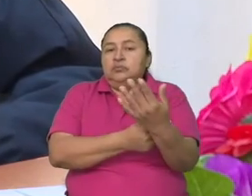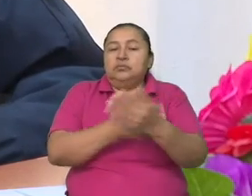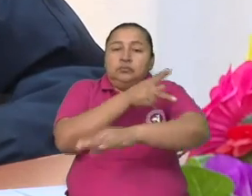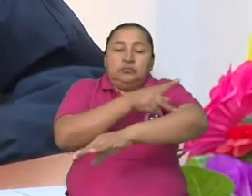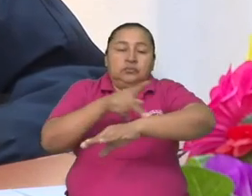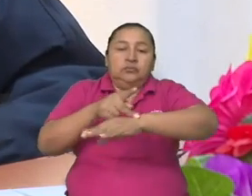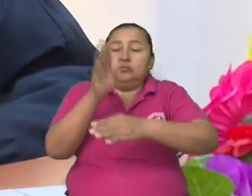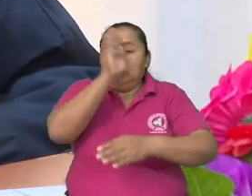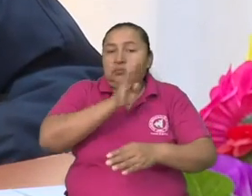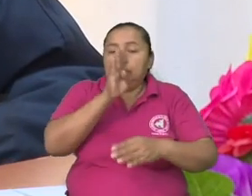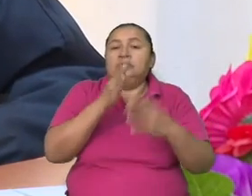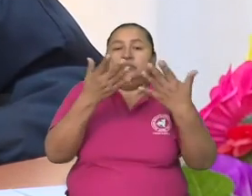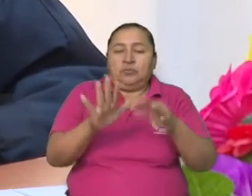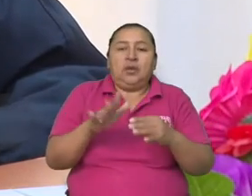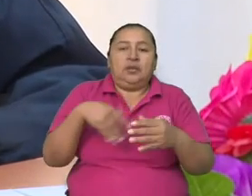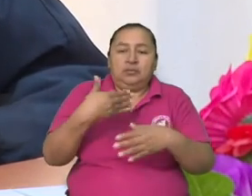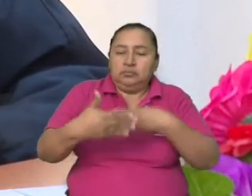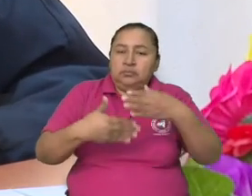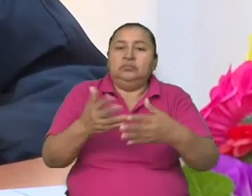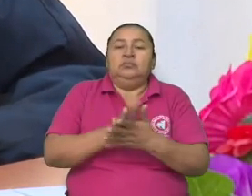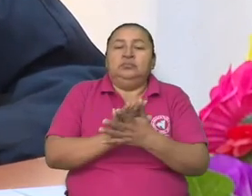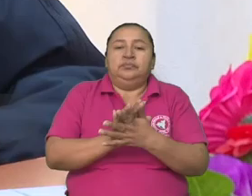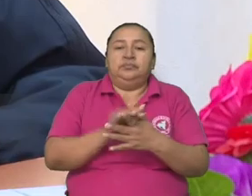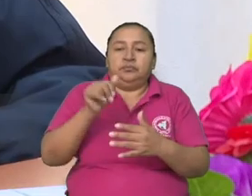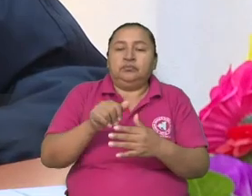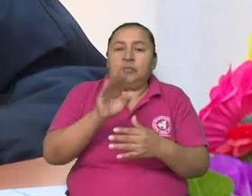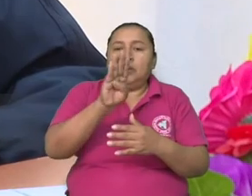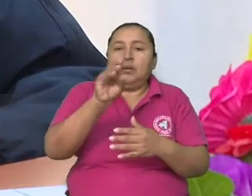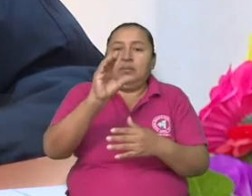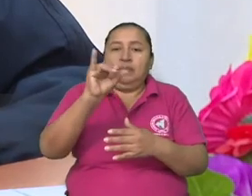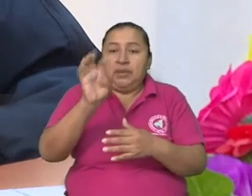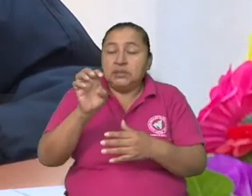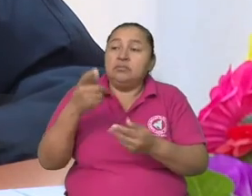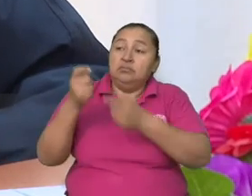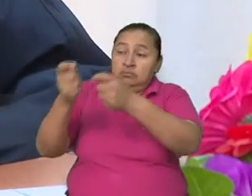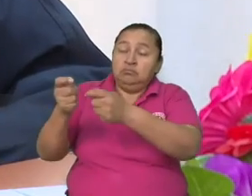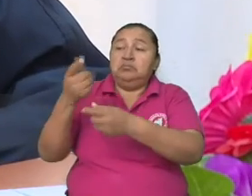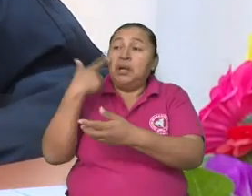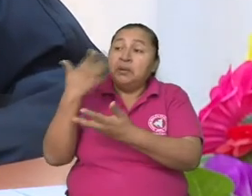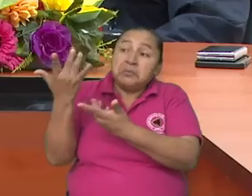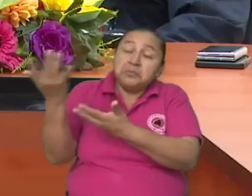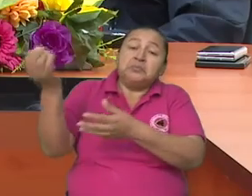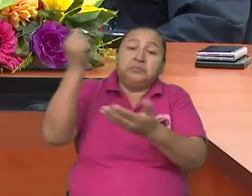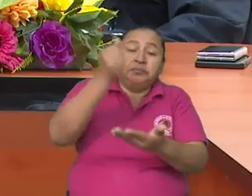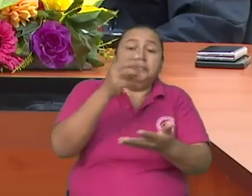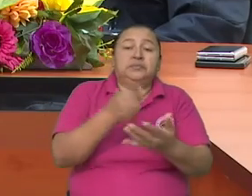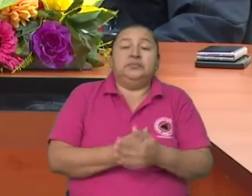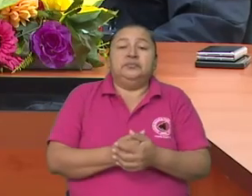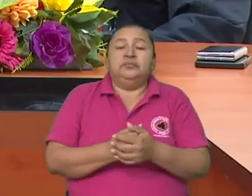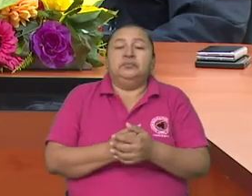Bluefield, que ya está en análisis del BCE para el futuro financiamiento.